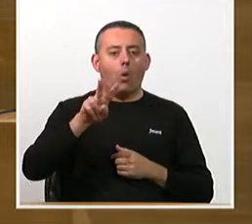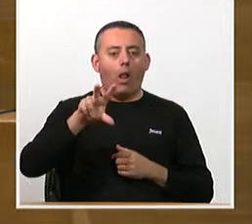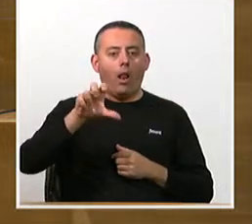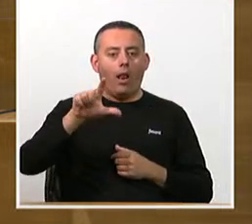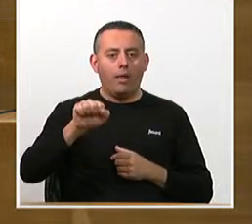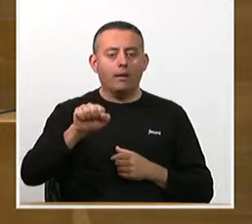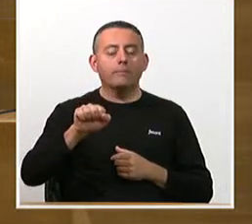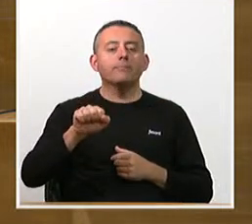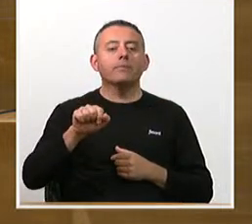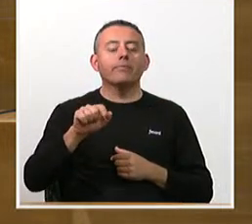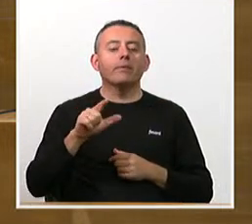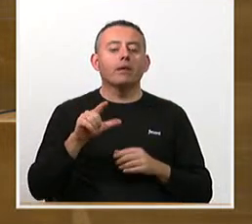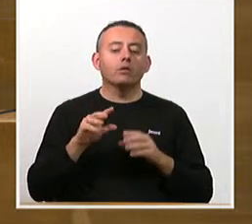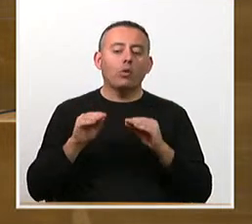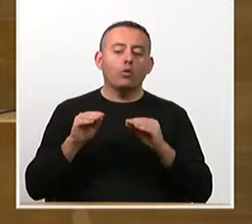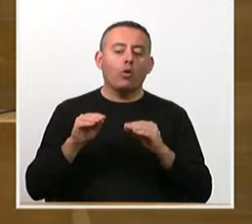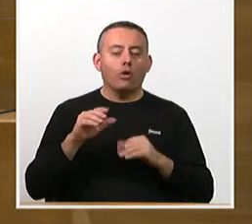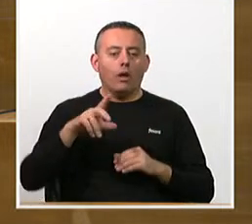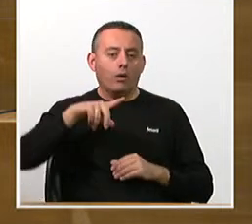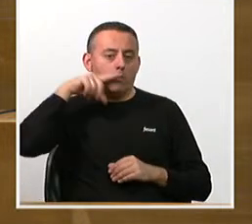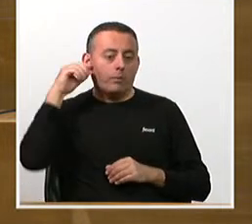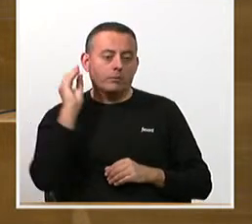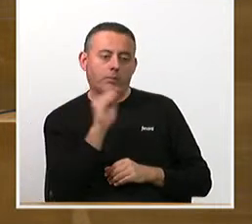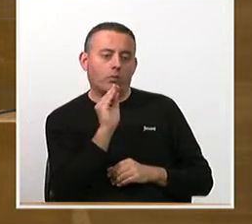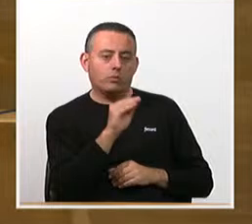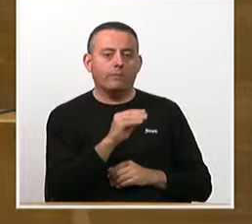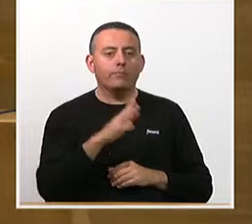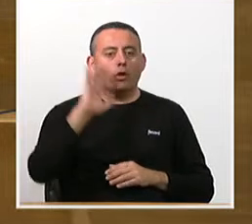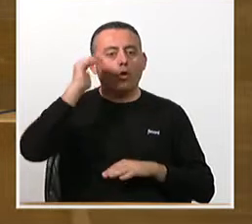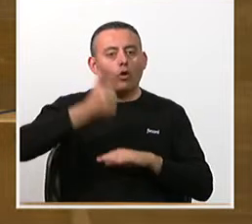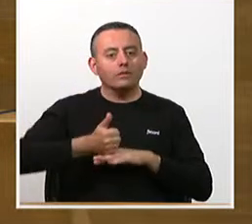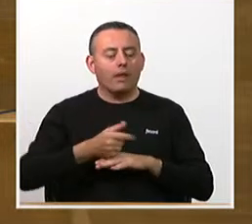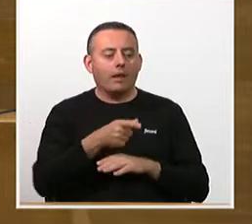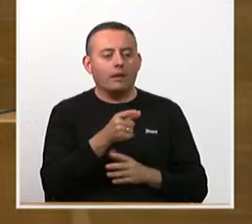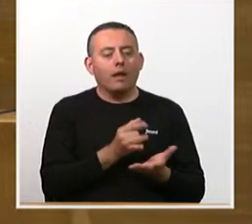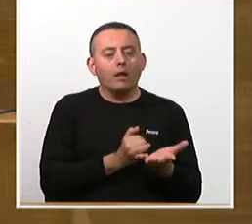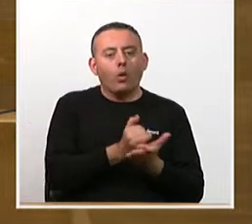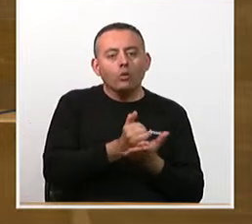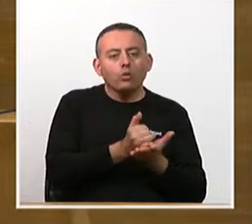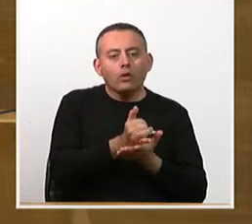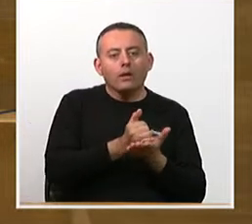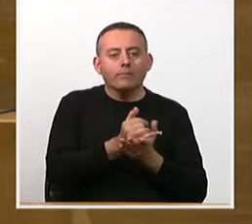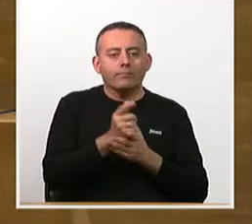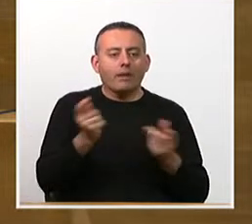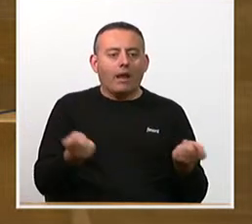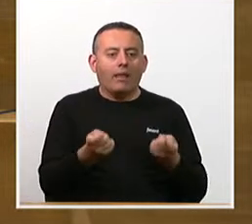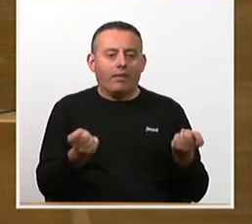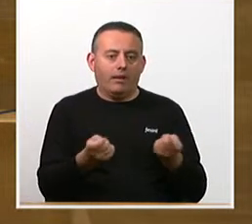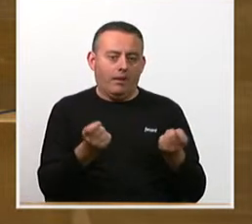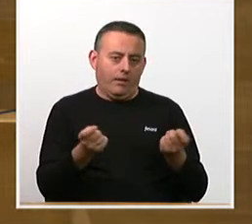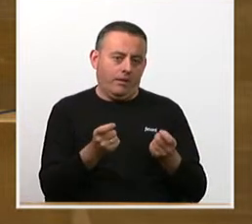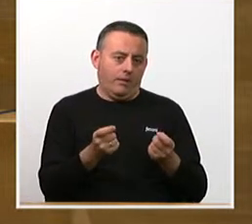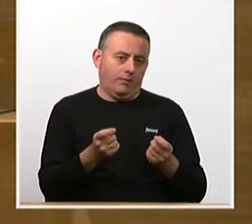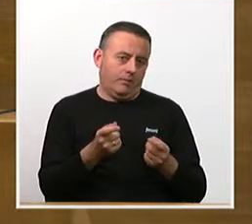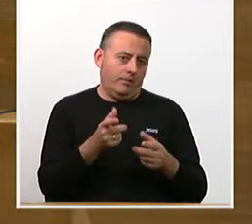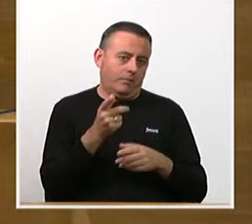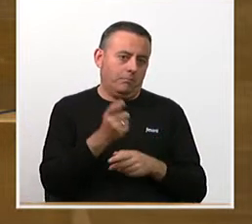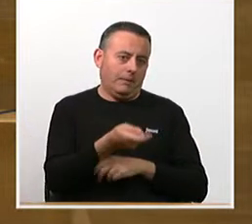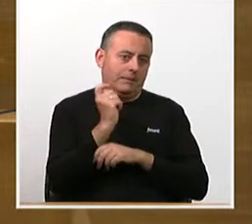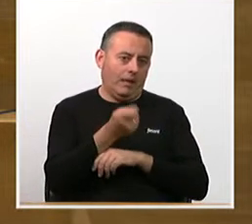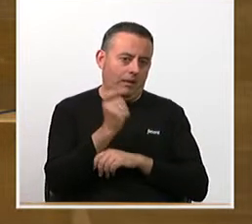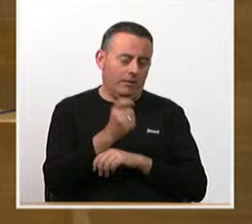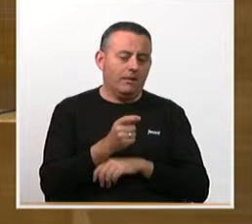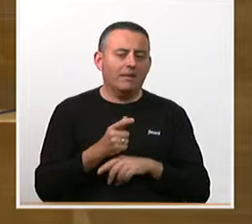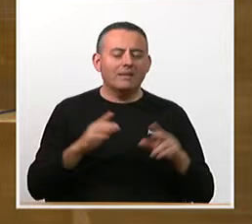parlamentario compromís al conseller de agricultura ganadería y pesca sobre la valoración de la campaa de cítricos 2023